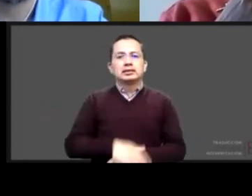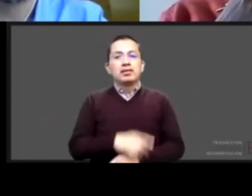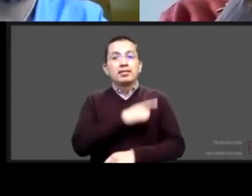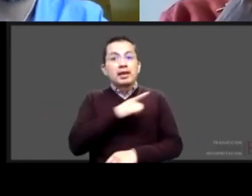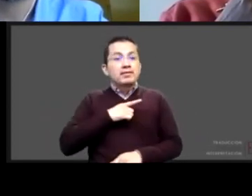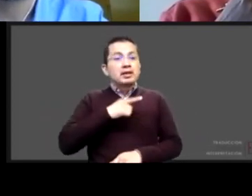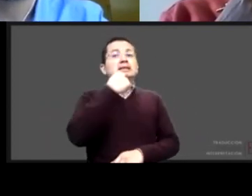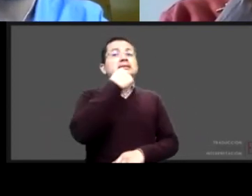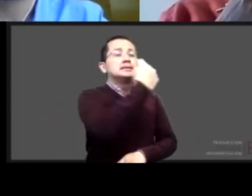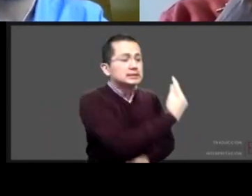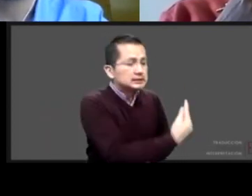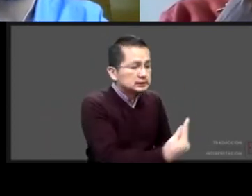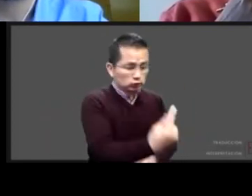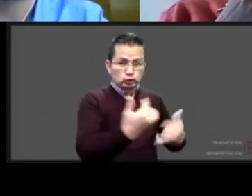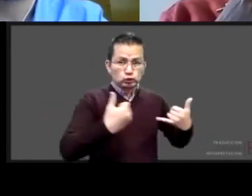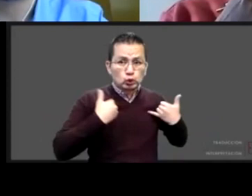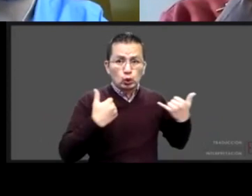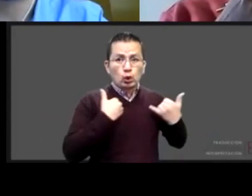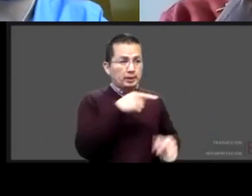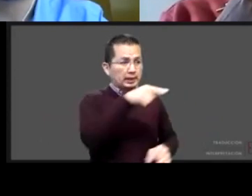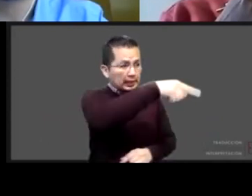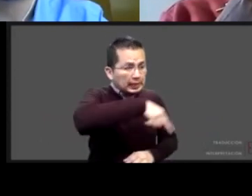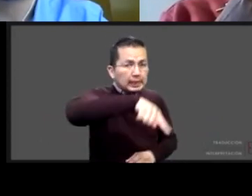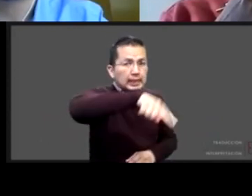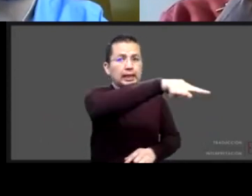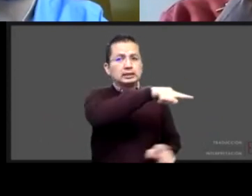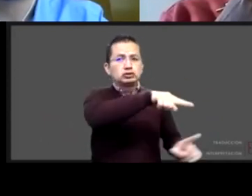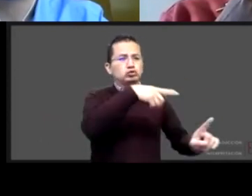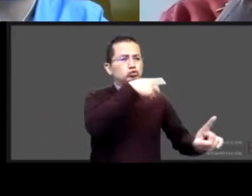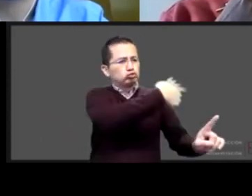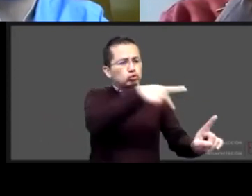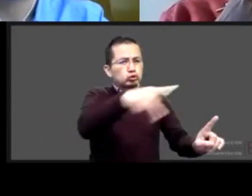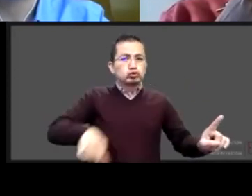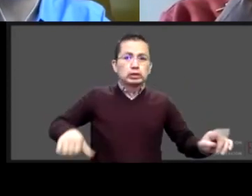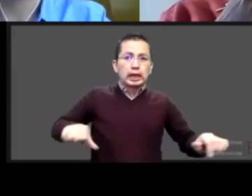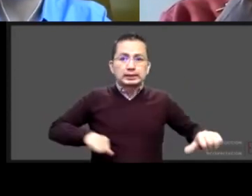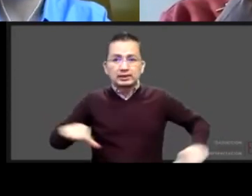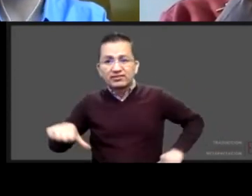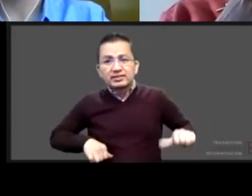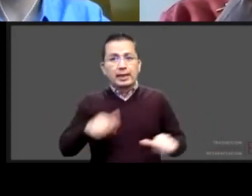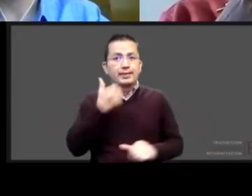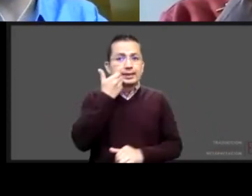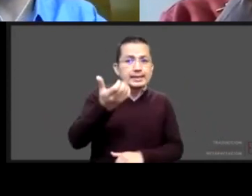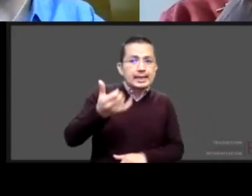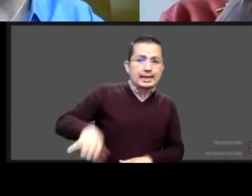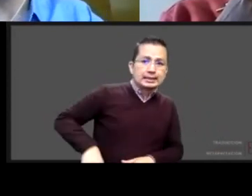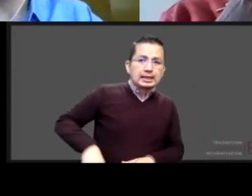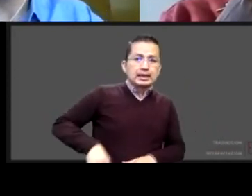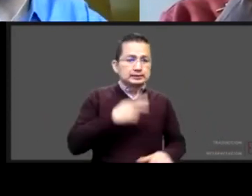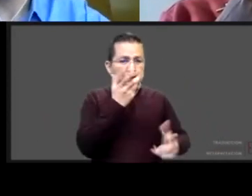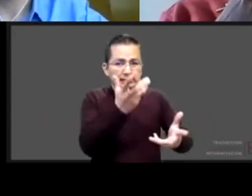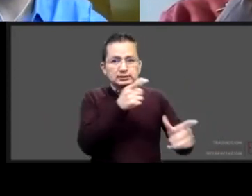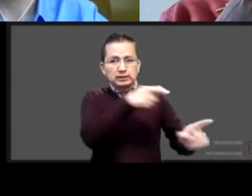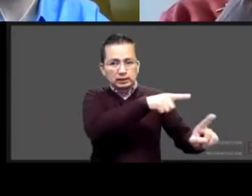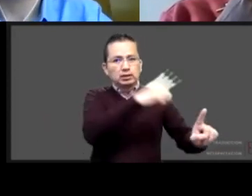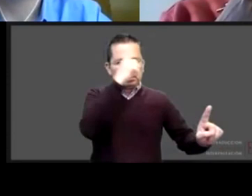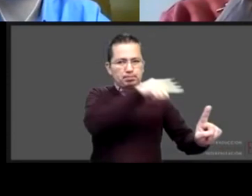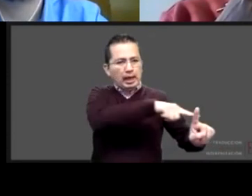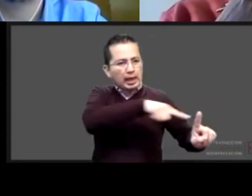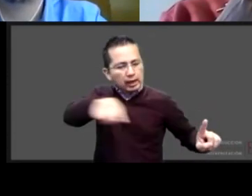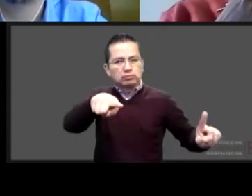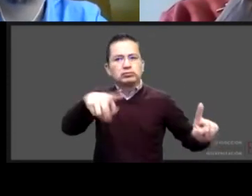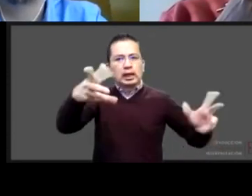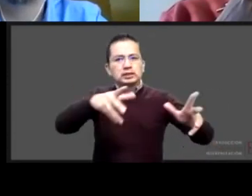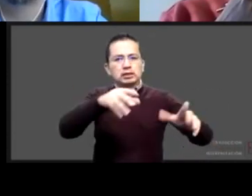propiamente de las actividades que interesan y que los niños están generando. Y con el área